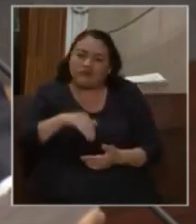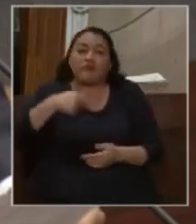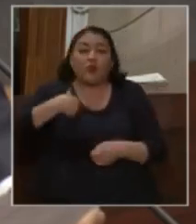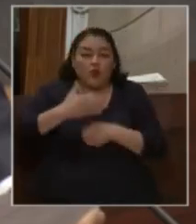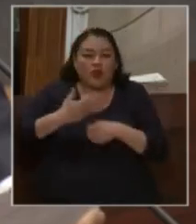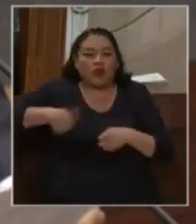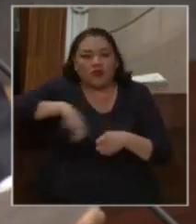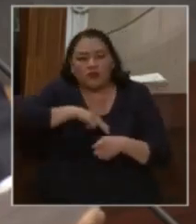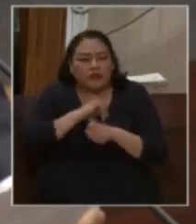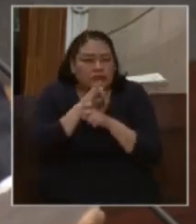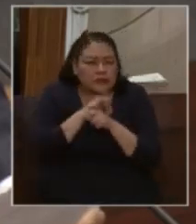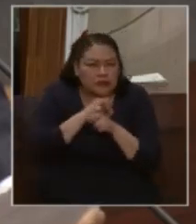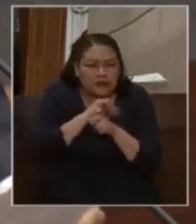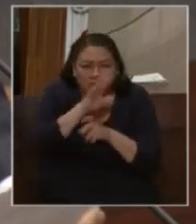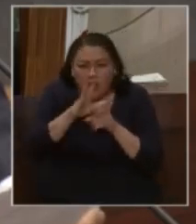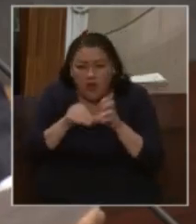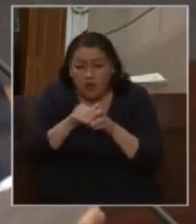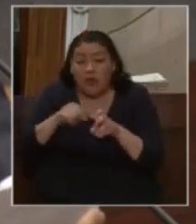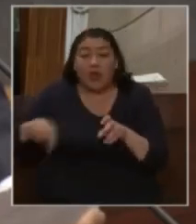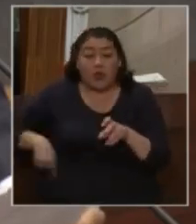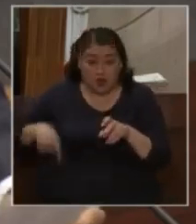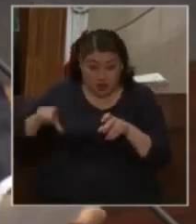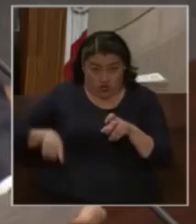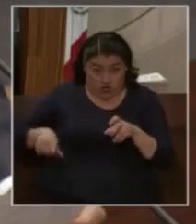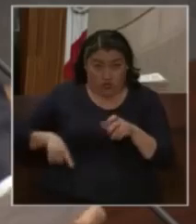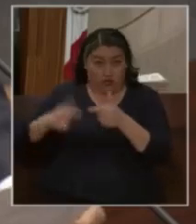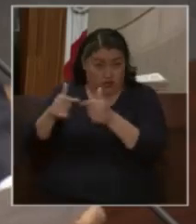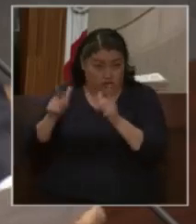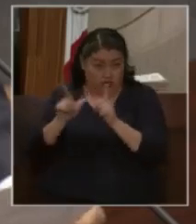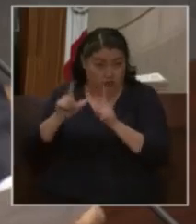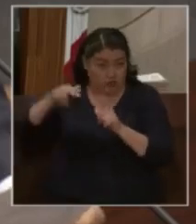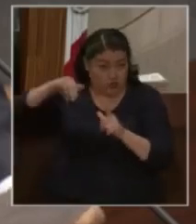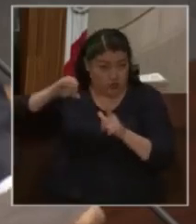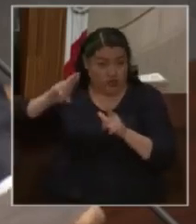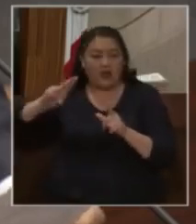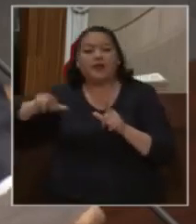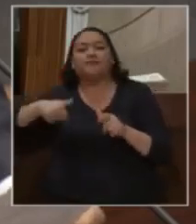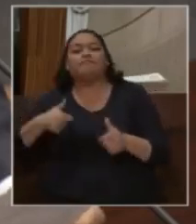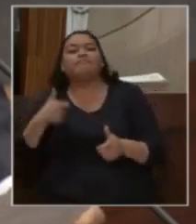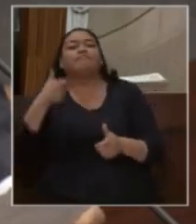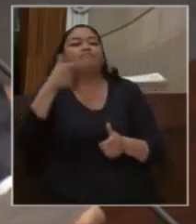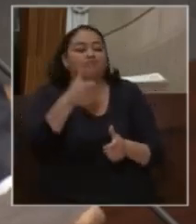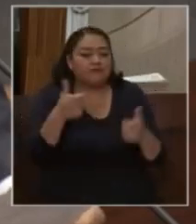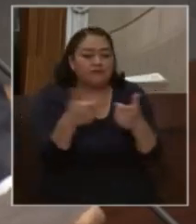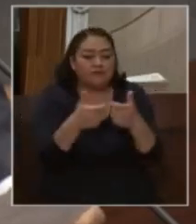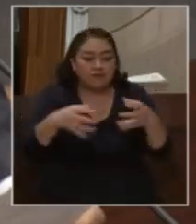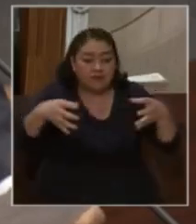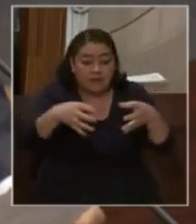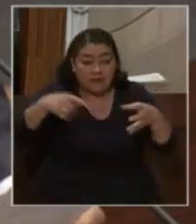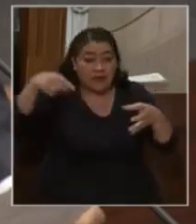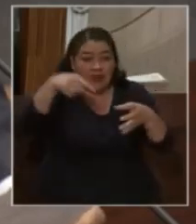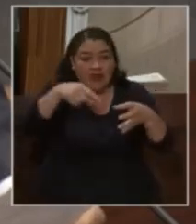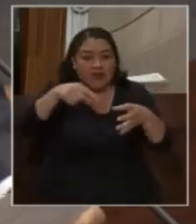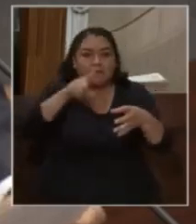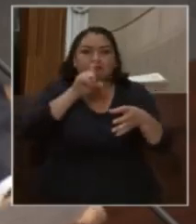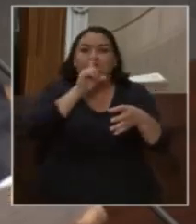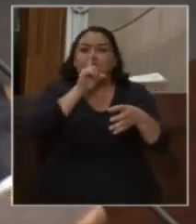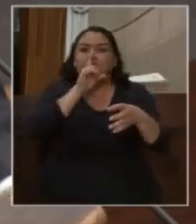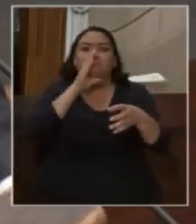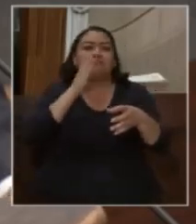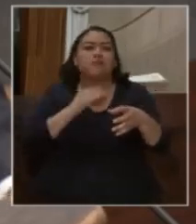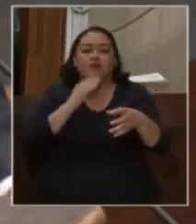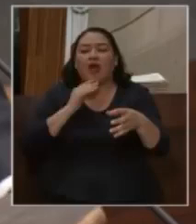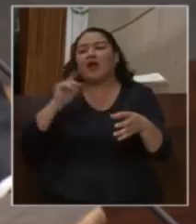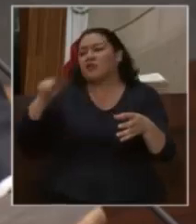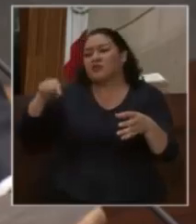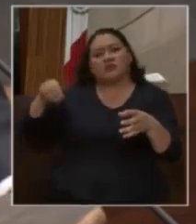Morena destinó recursos al fideicomiso o este benefició al partido, debe operar en beneficio de este último el principio de